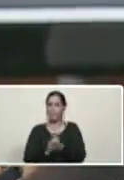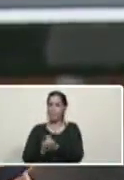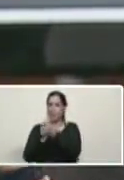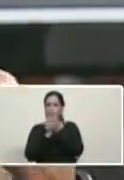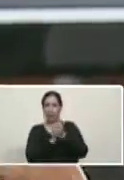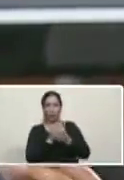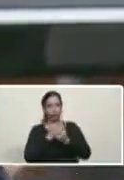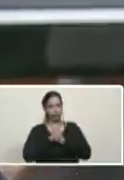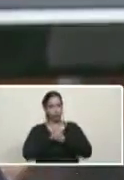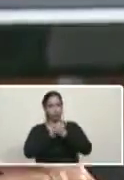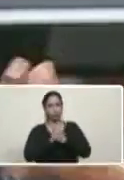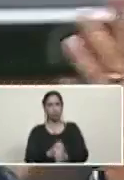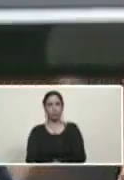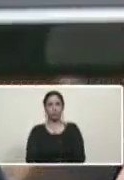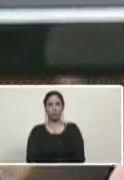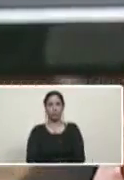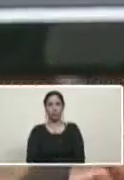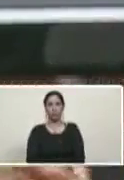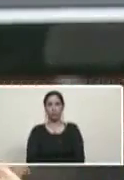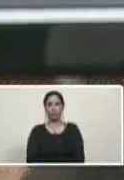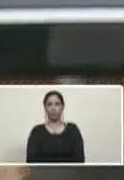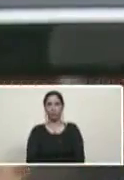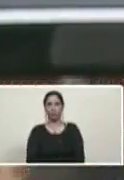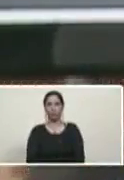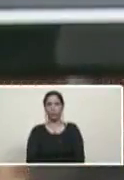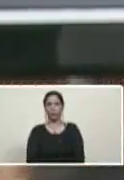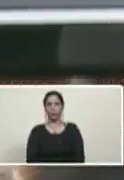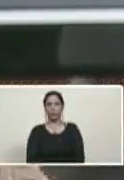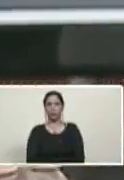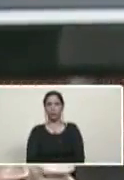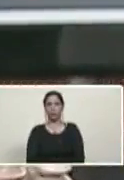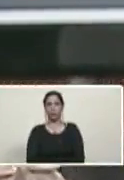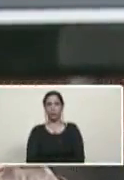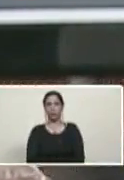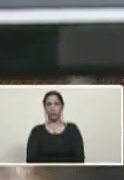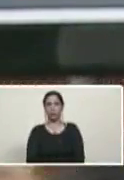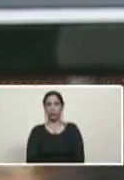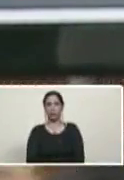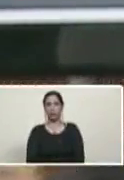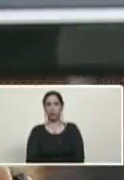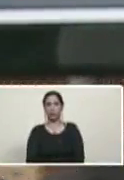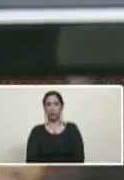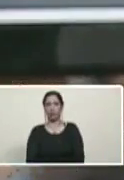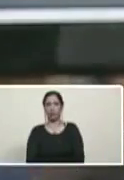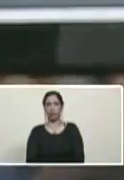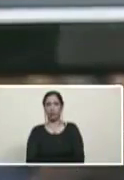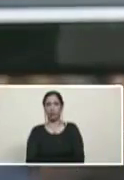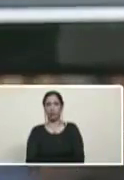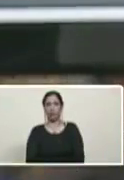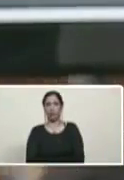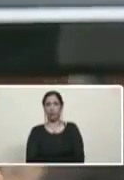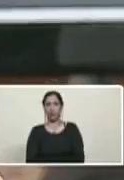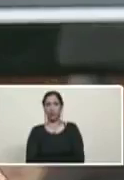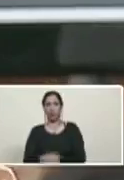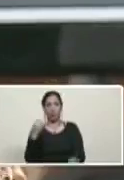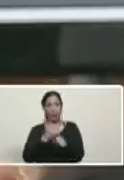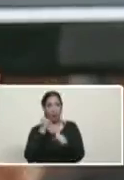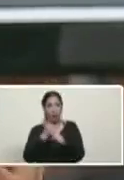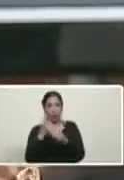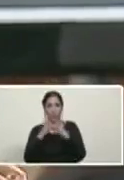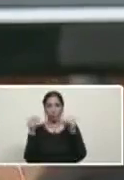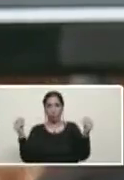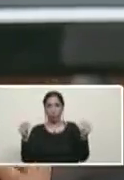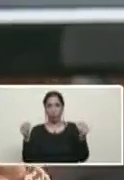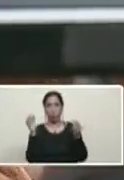querido. Son uno, digamos, me gustaría nombrar uno por uno las trabajadoras, los trabajadores,